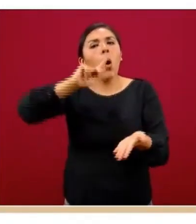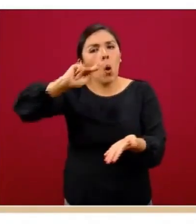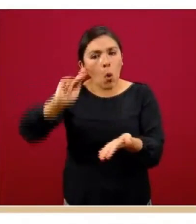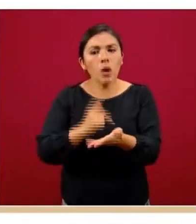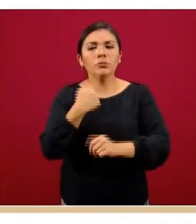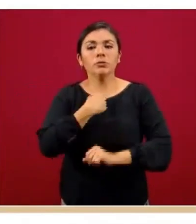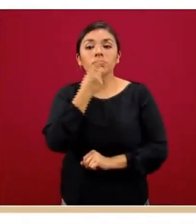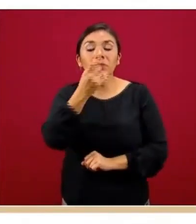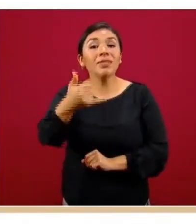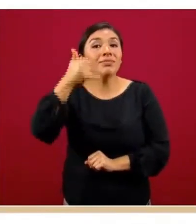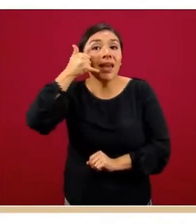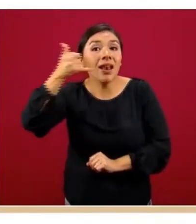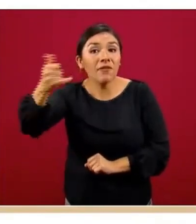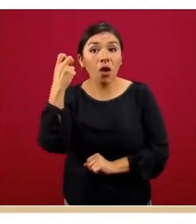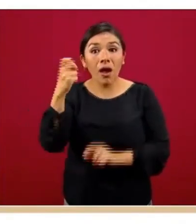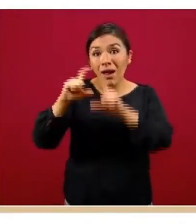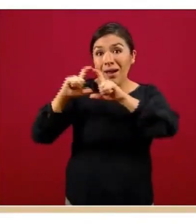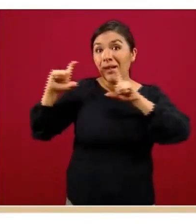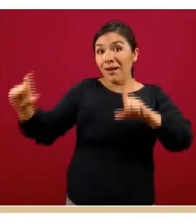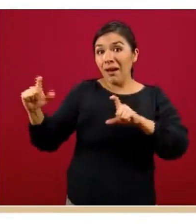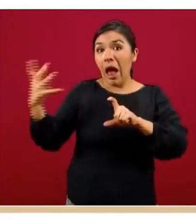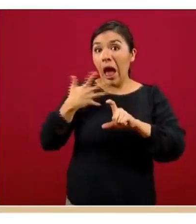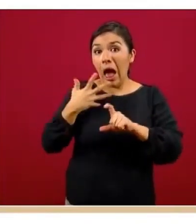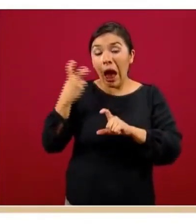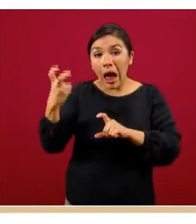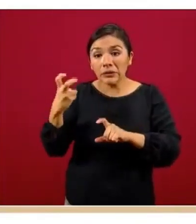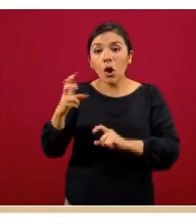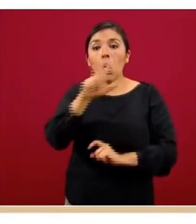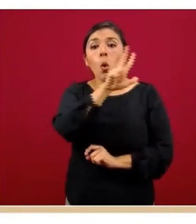a compartir el teléfono, la línea de bienestar